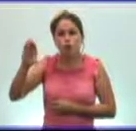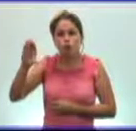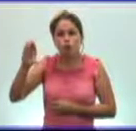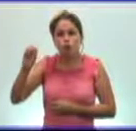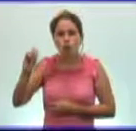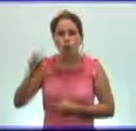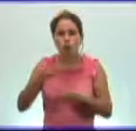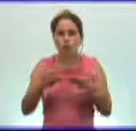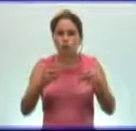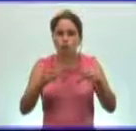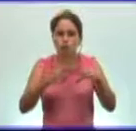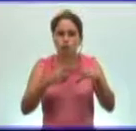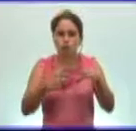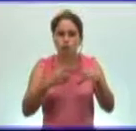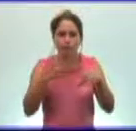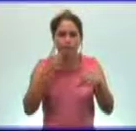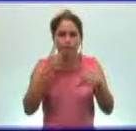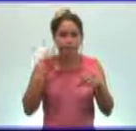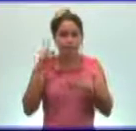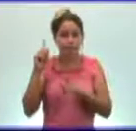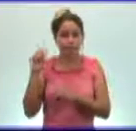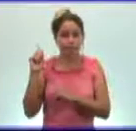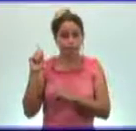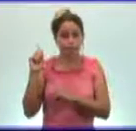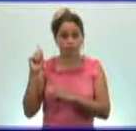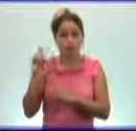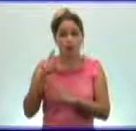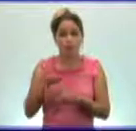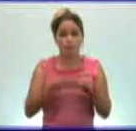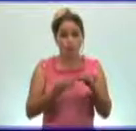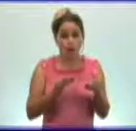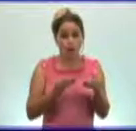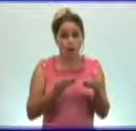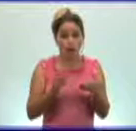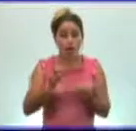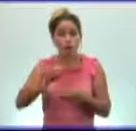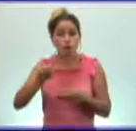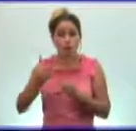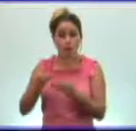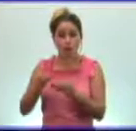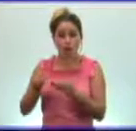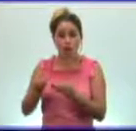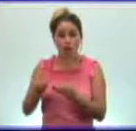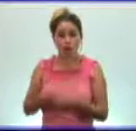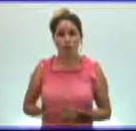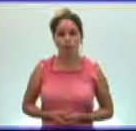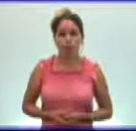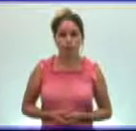catión y un anión, dígase, un metal y un no metal.